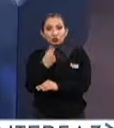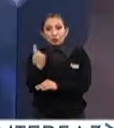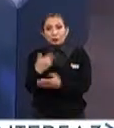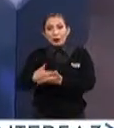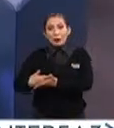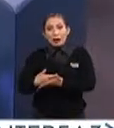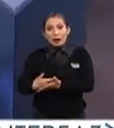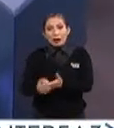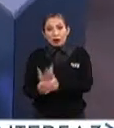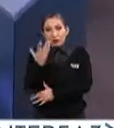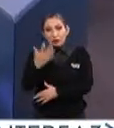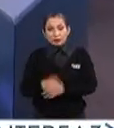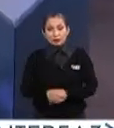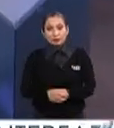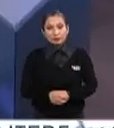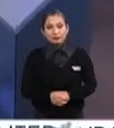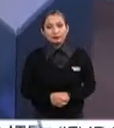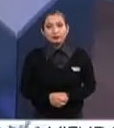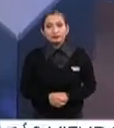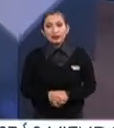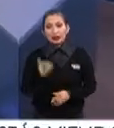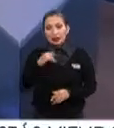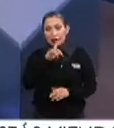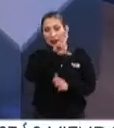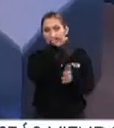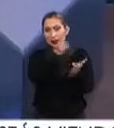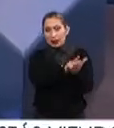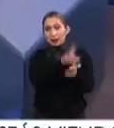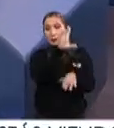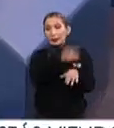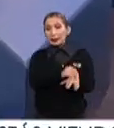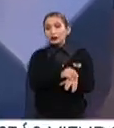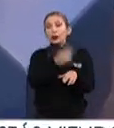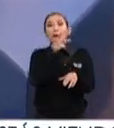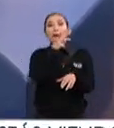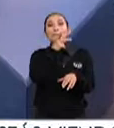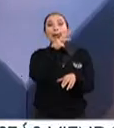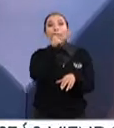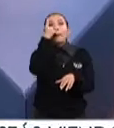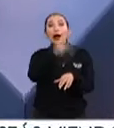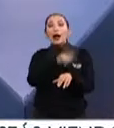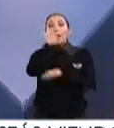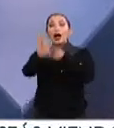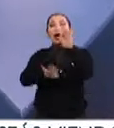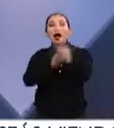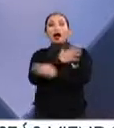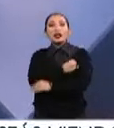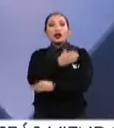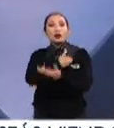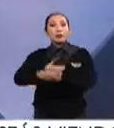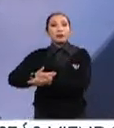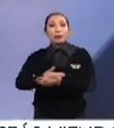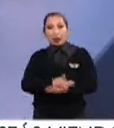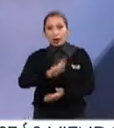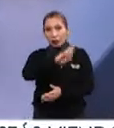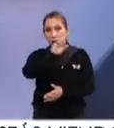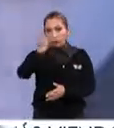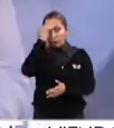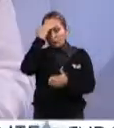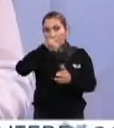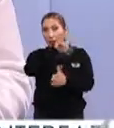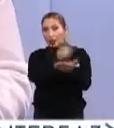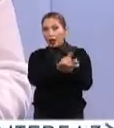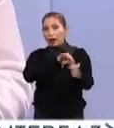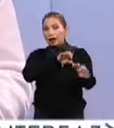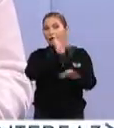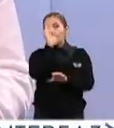un bebé nuevo, digamos. Sí, la política de licencia por paternidad es una figura nueva reconocida en la Ley Federal del Trabajo